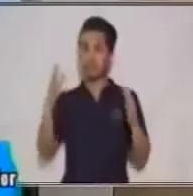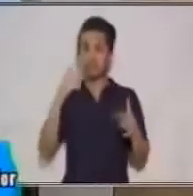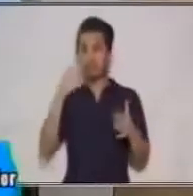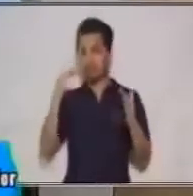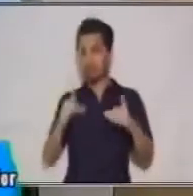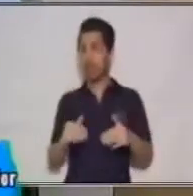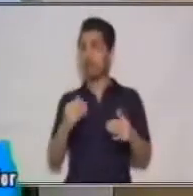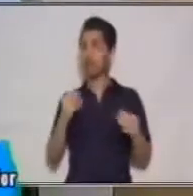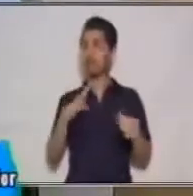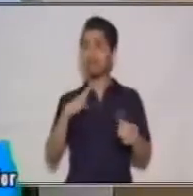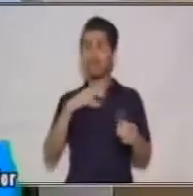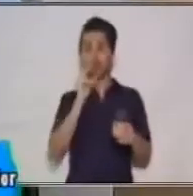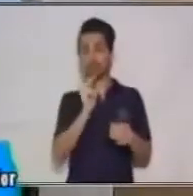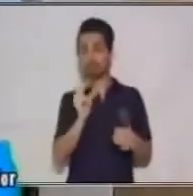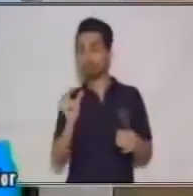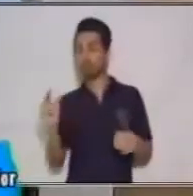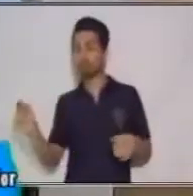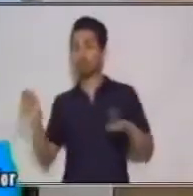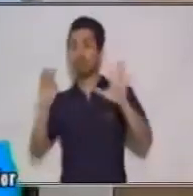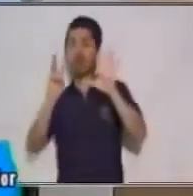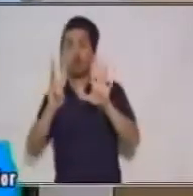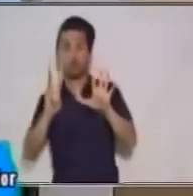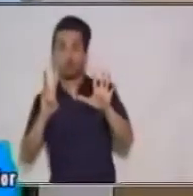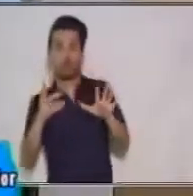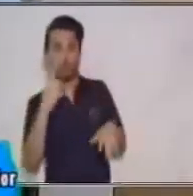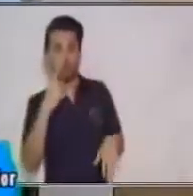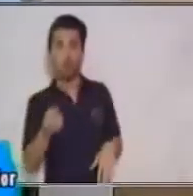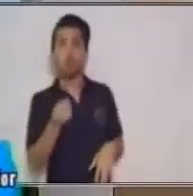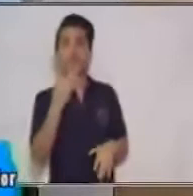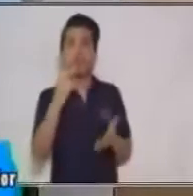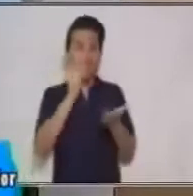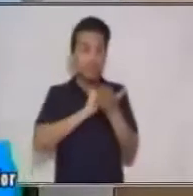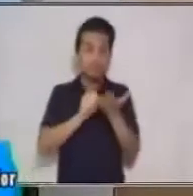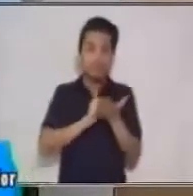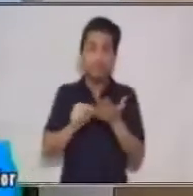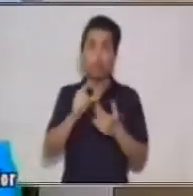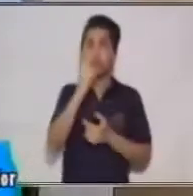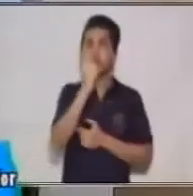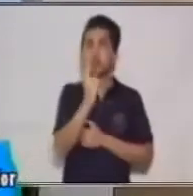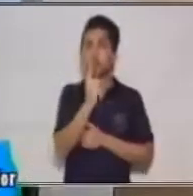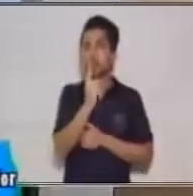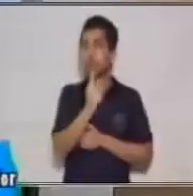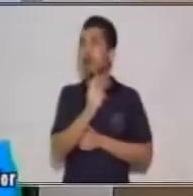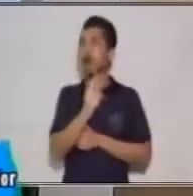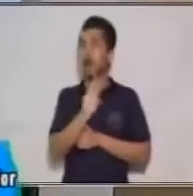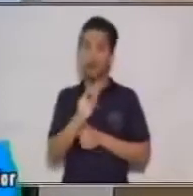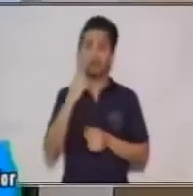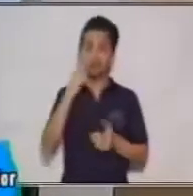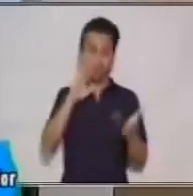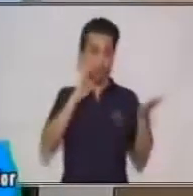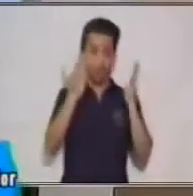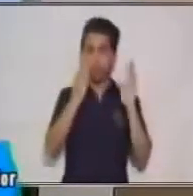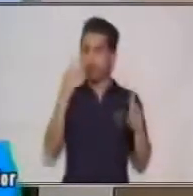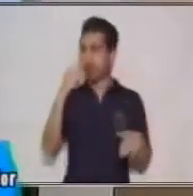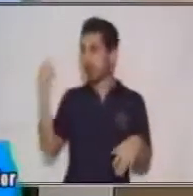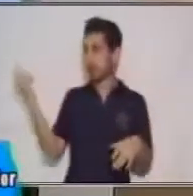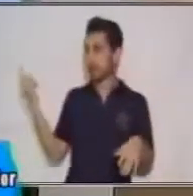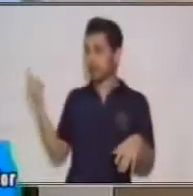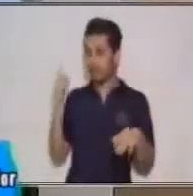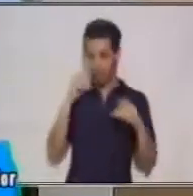8. ¿Y cuántas partes he pintado? 1. Entonces, lo puedes comparar también en